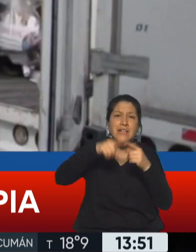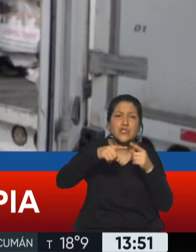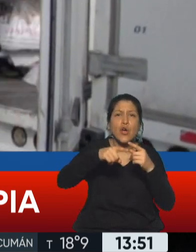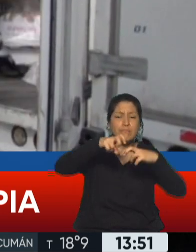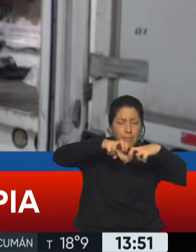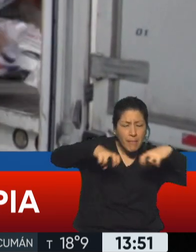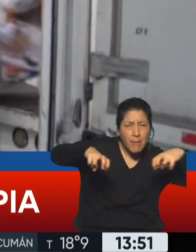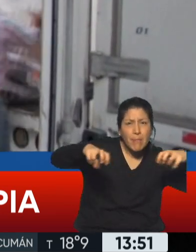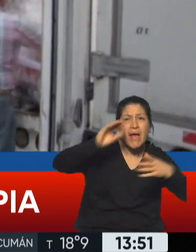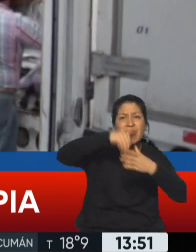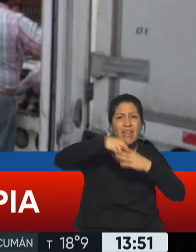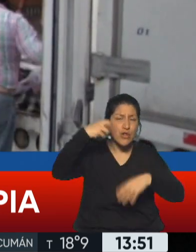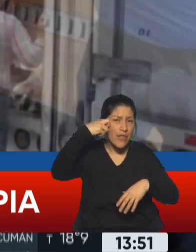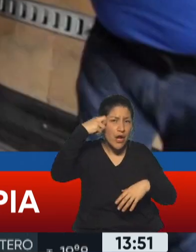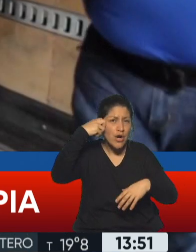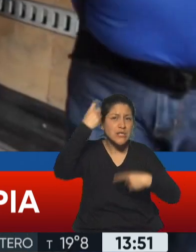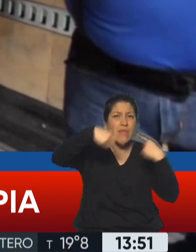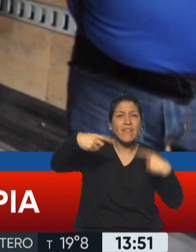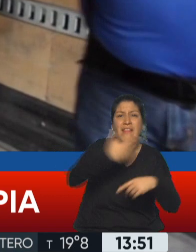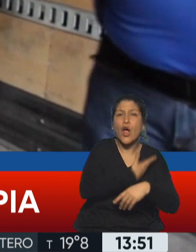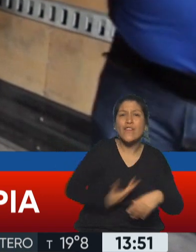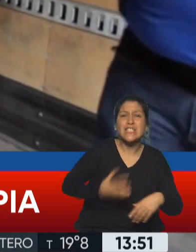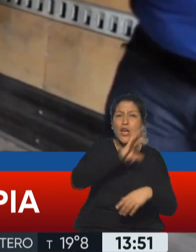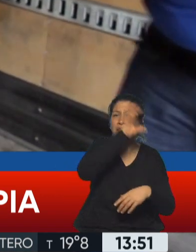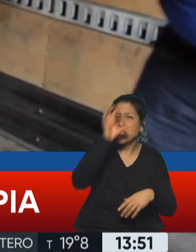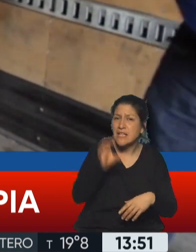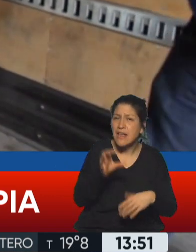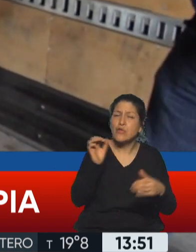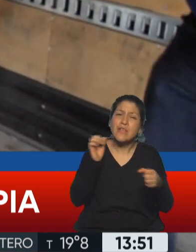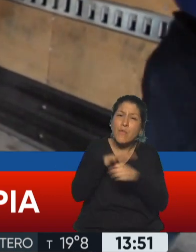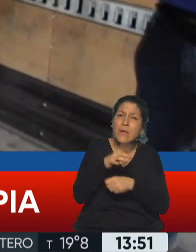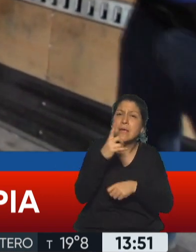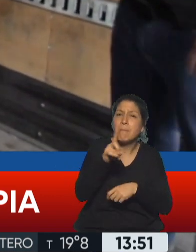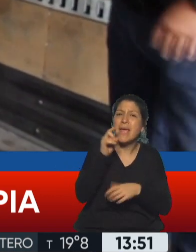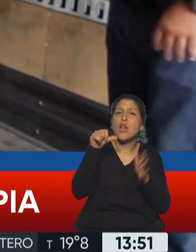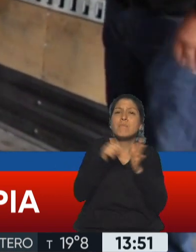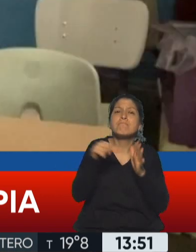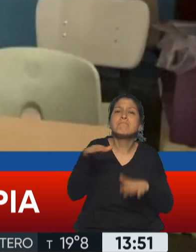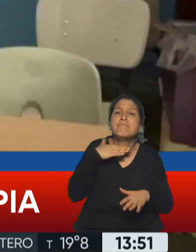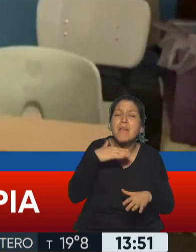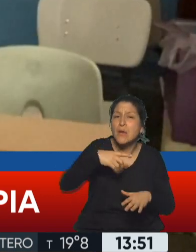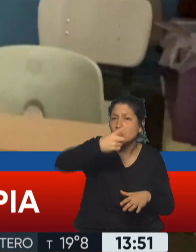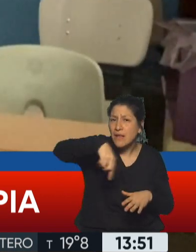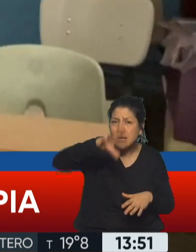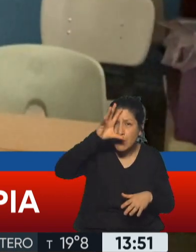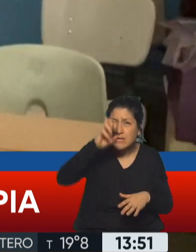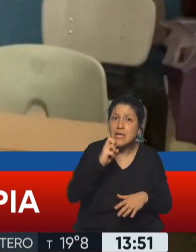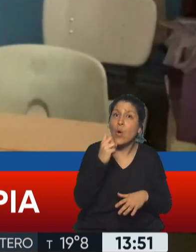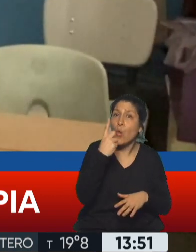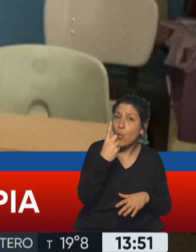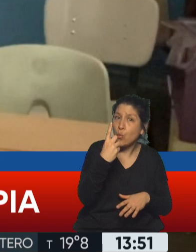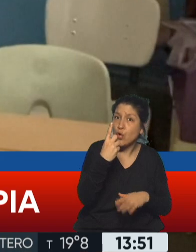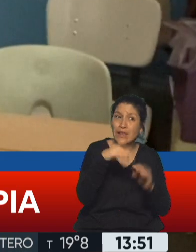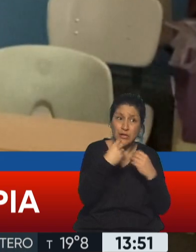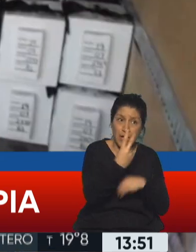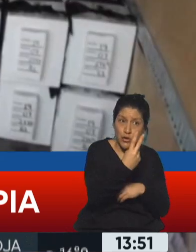de las bancas en el Congreso y de las gobernaciones en los estados, sino que también es en México un país, recordemos, uno de los 2 países de América Latina